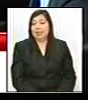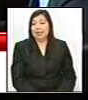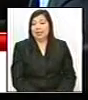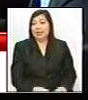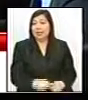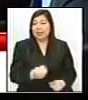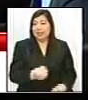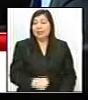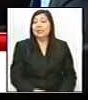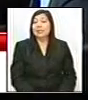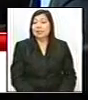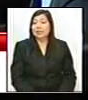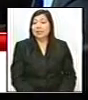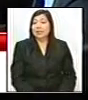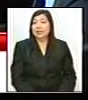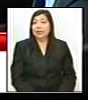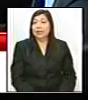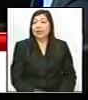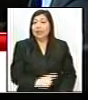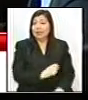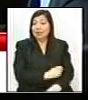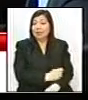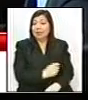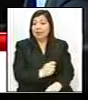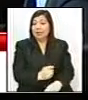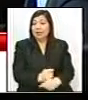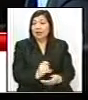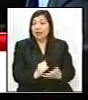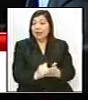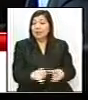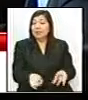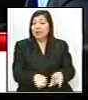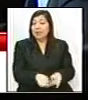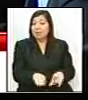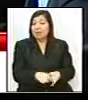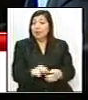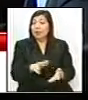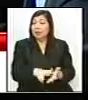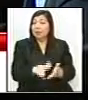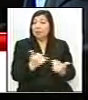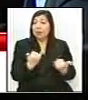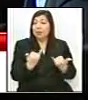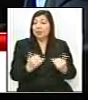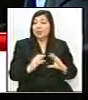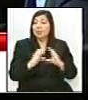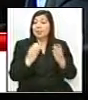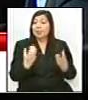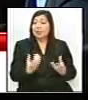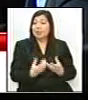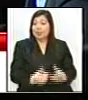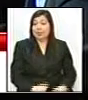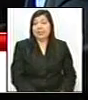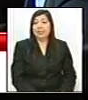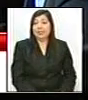especial, que se llama Ley de Sofratacna, esté ya también aprobada por este Congreso.